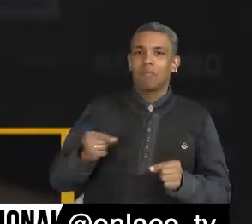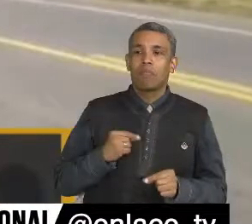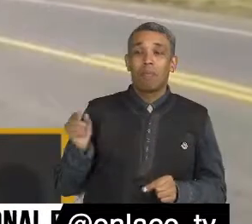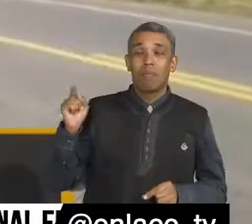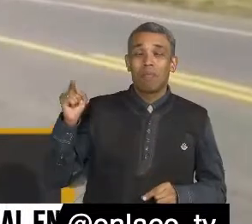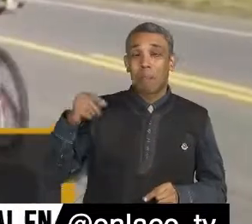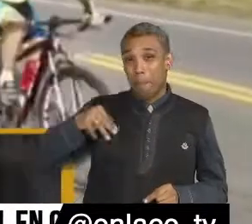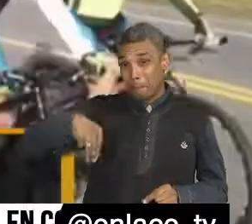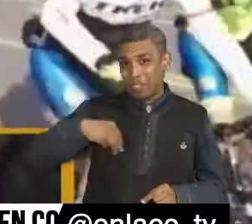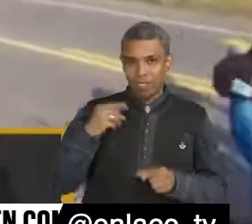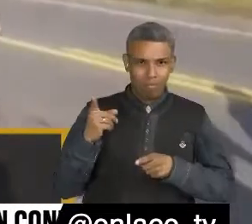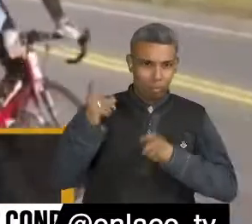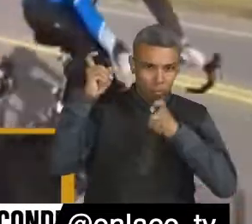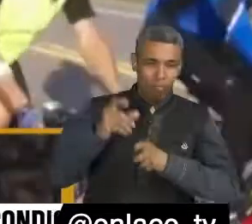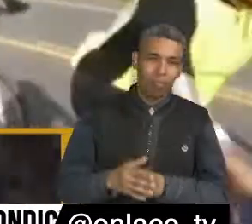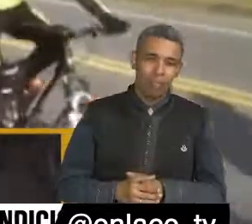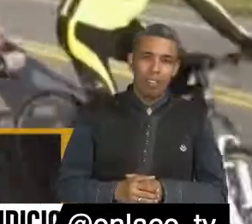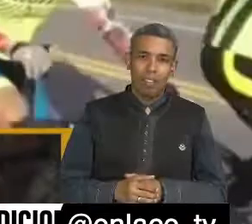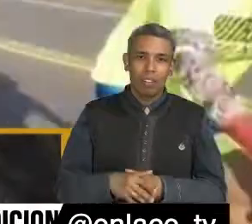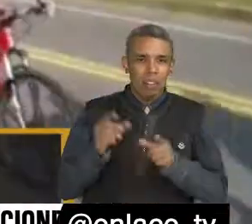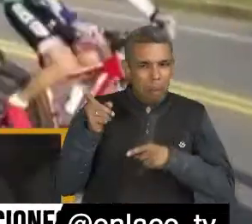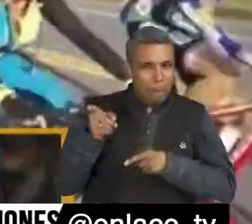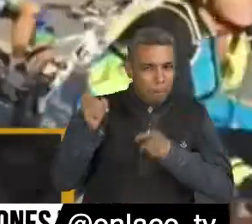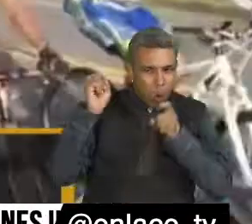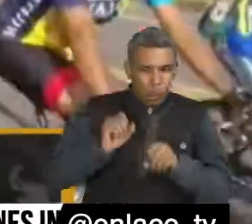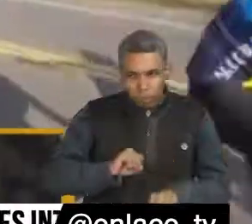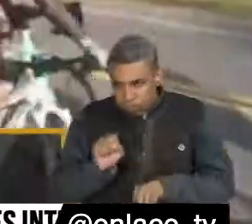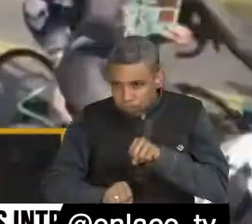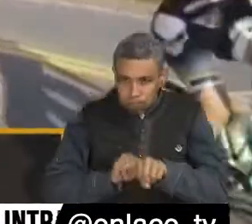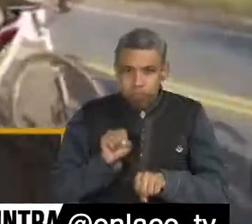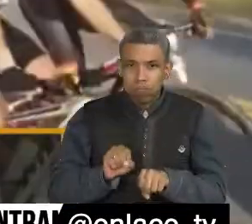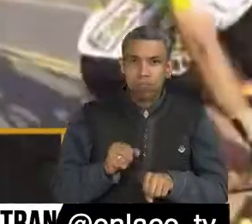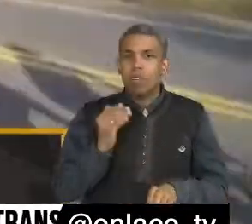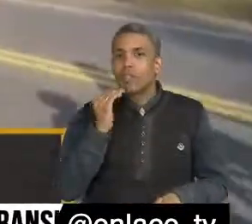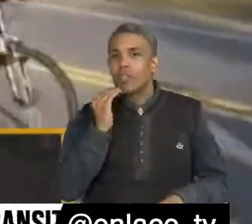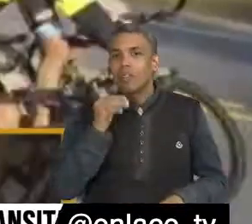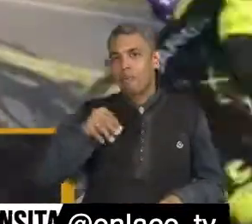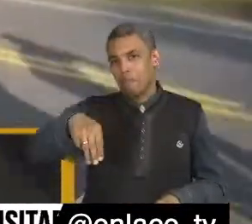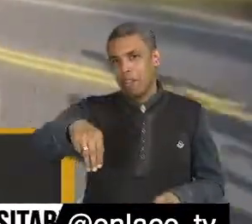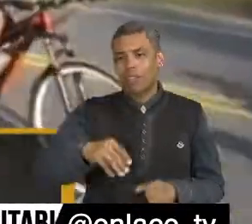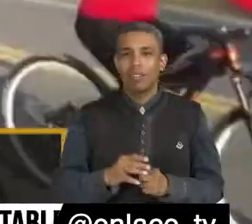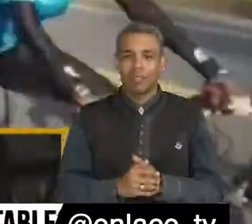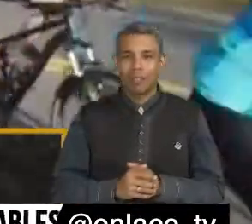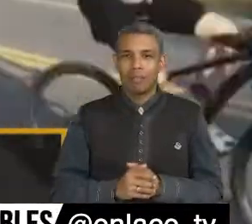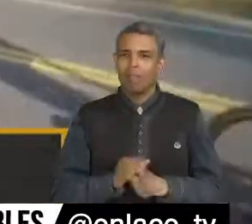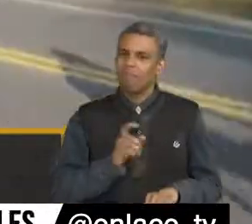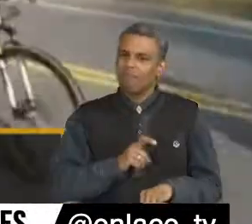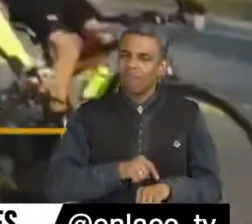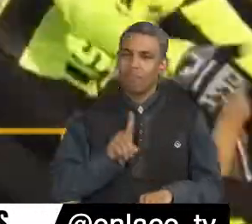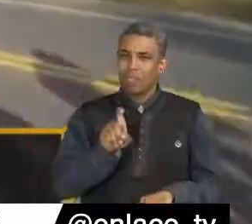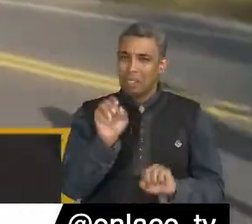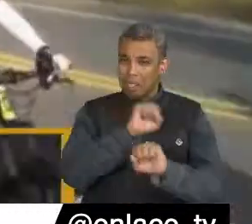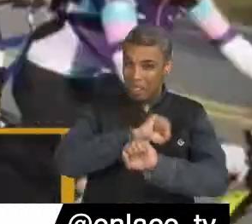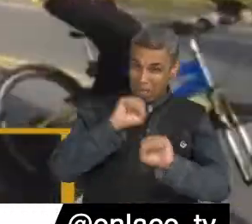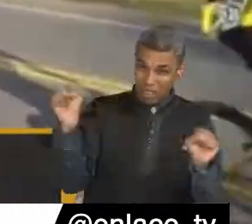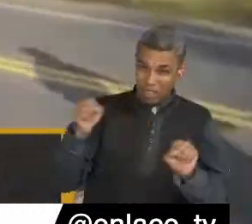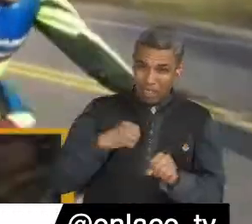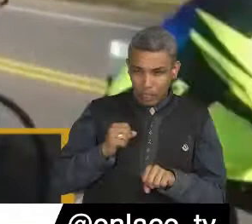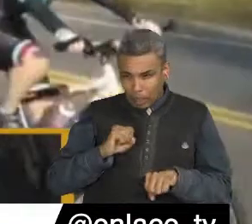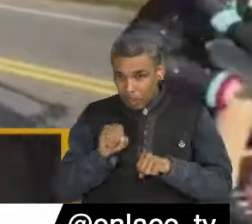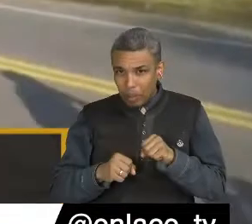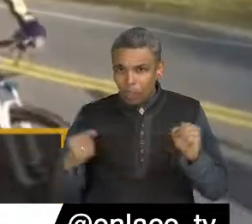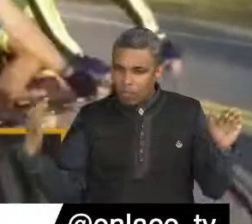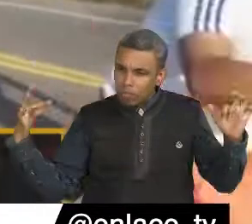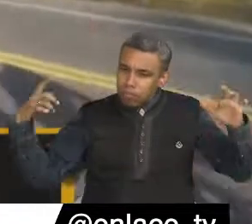Tolú. La partida de esta travesía de ciclista de Barranca Bermeja está prevista para el próximo martes a partir de las 6 de la mañana y su punto de encuentro es justo